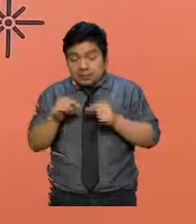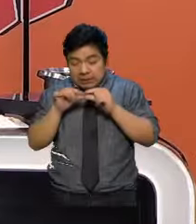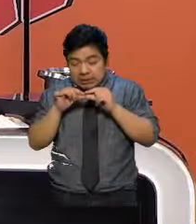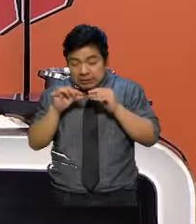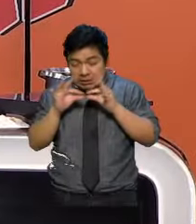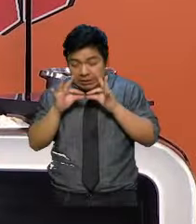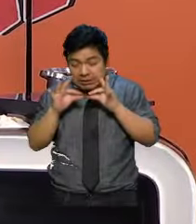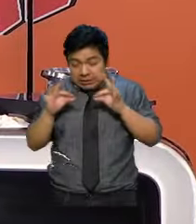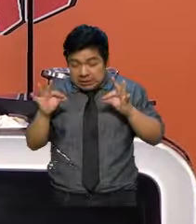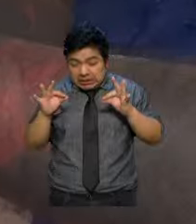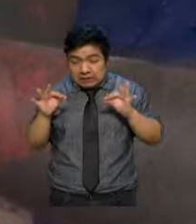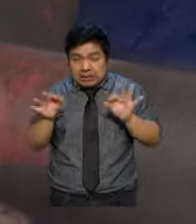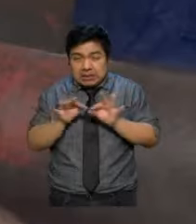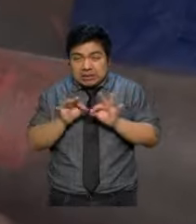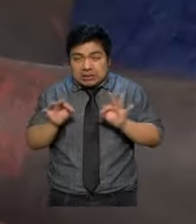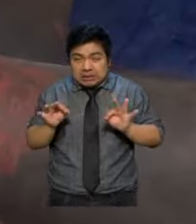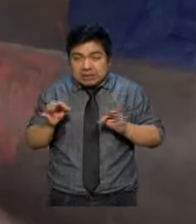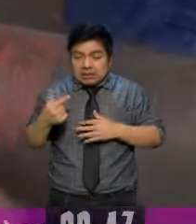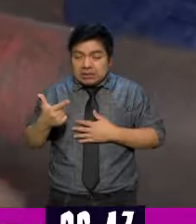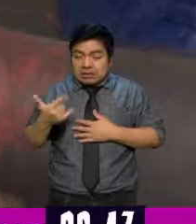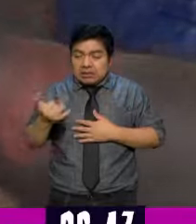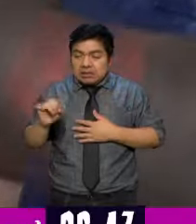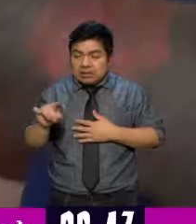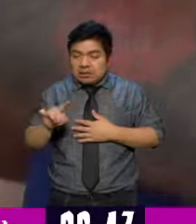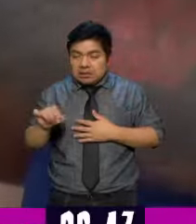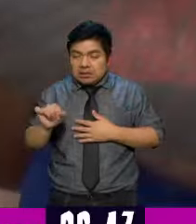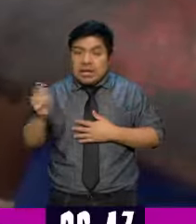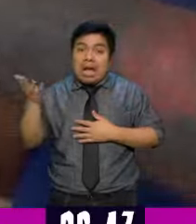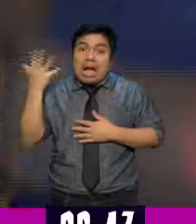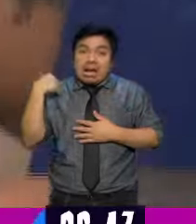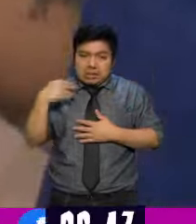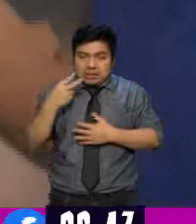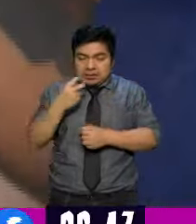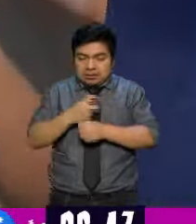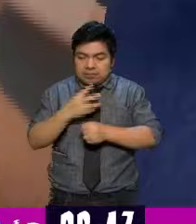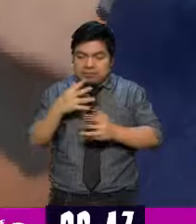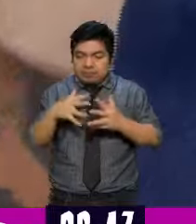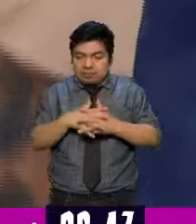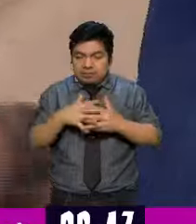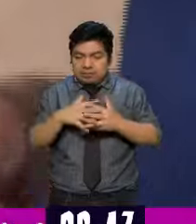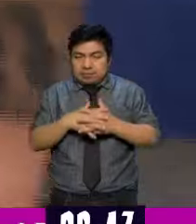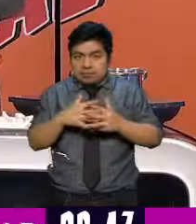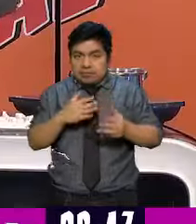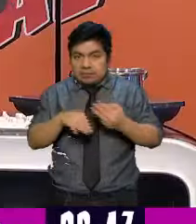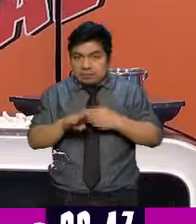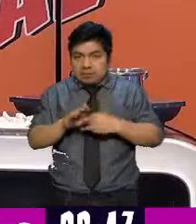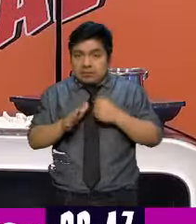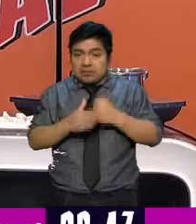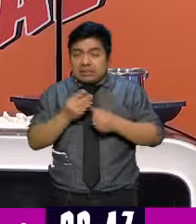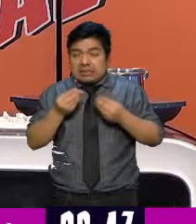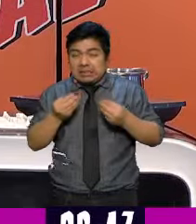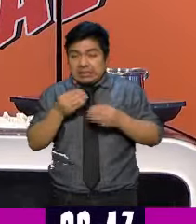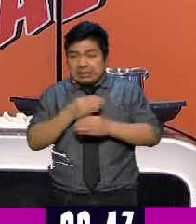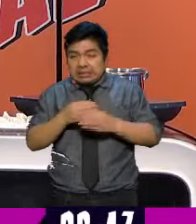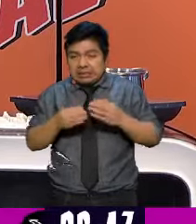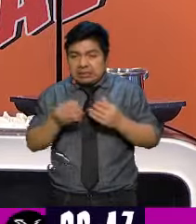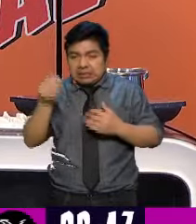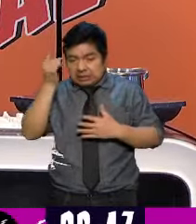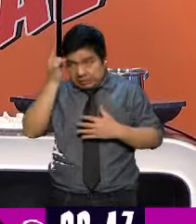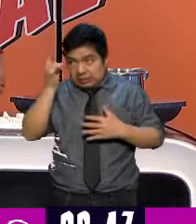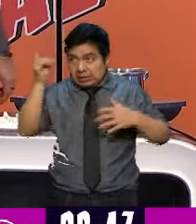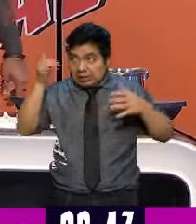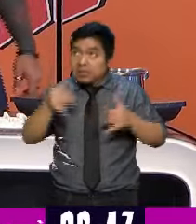antes las giosas eran gruesas. En la Segunda Guerra Mundial las empezaron a hacer muy delgadas porque ya había muchas escasez. Las giosas también eran más